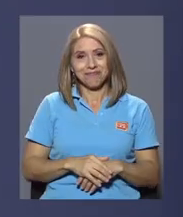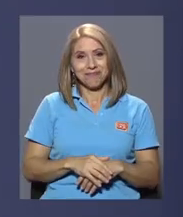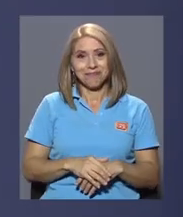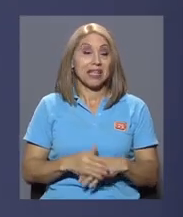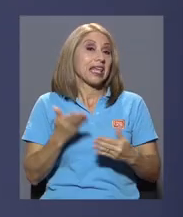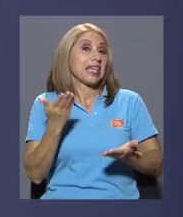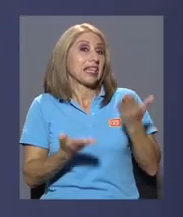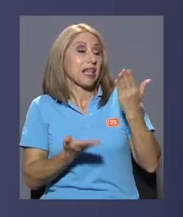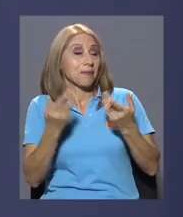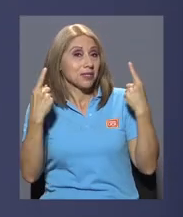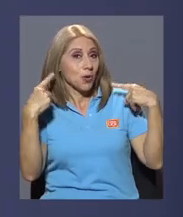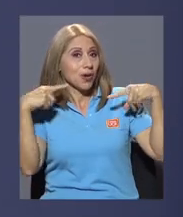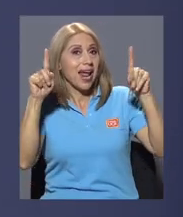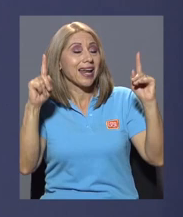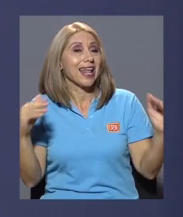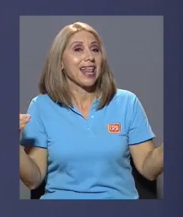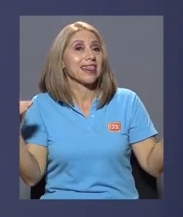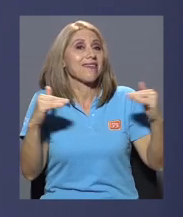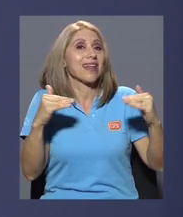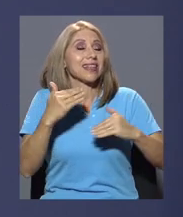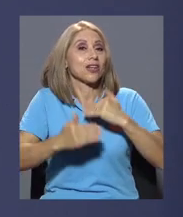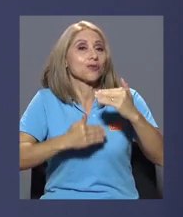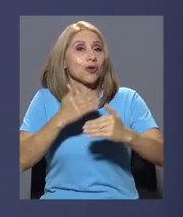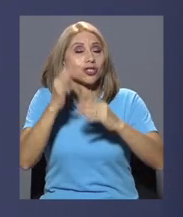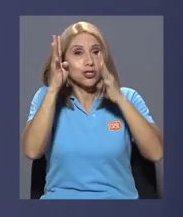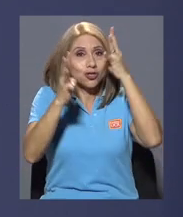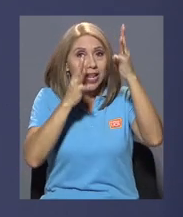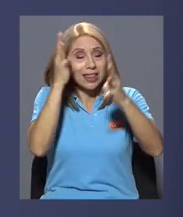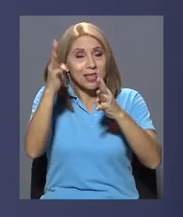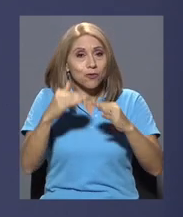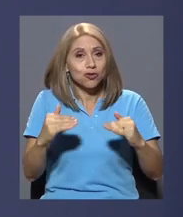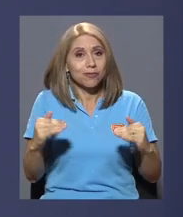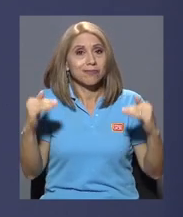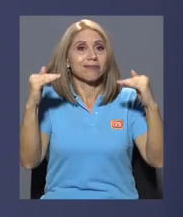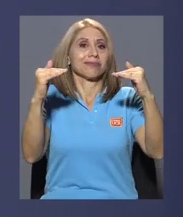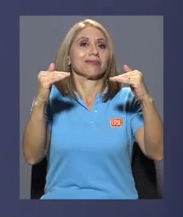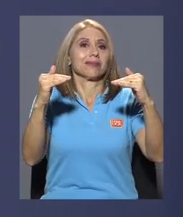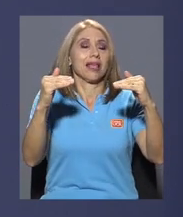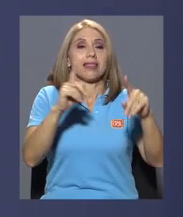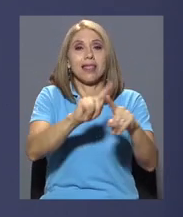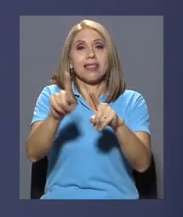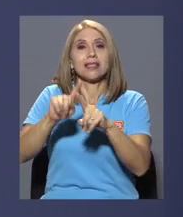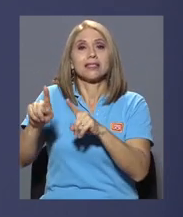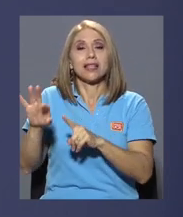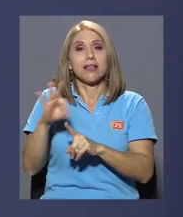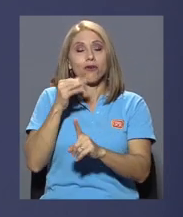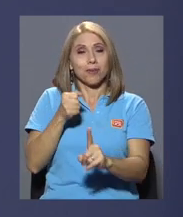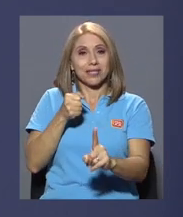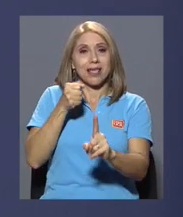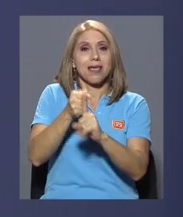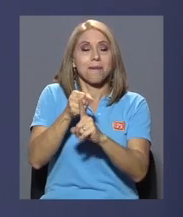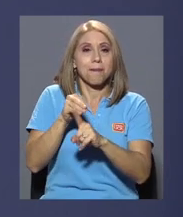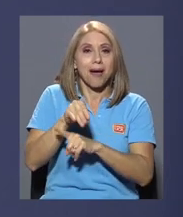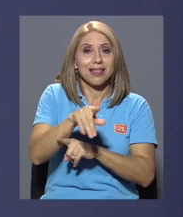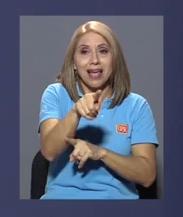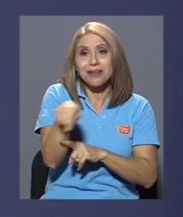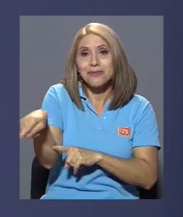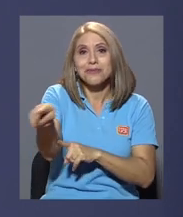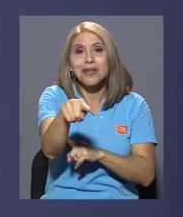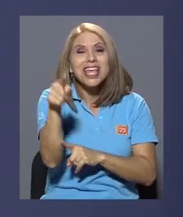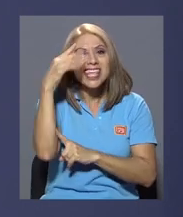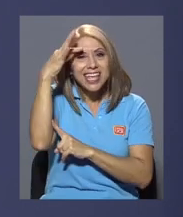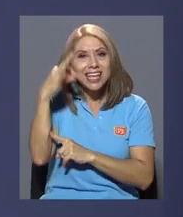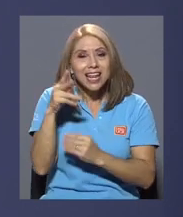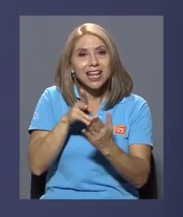lograr tal vez elevar el nivel de los procesos creativos y impactar de distintas maneras a las audiencias que creen en los